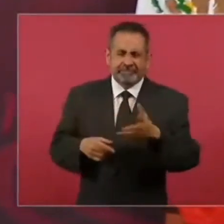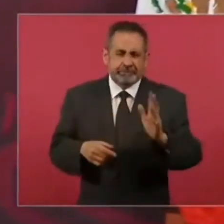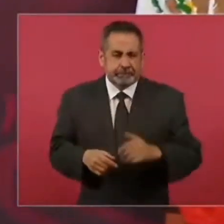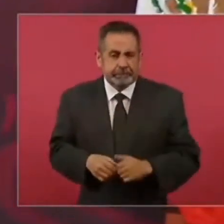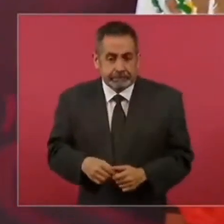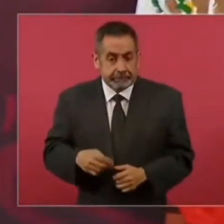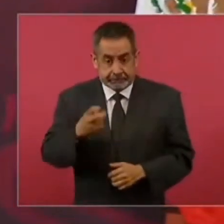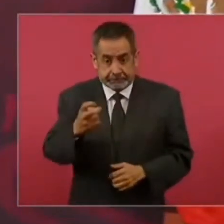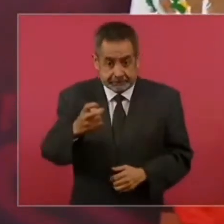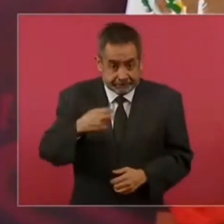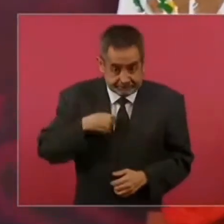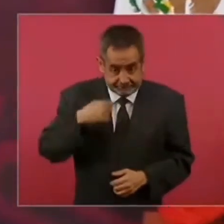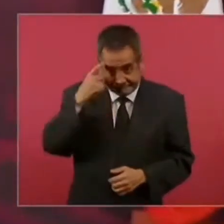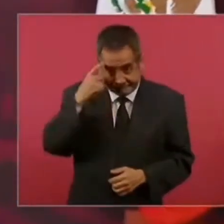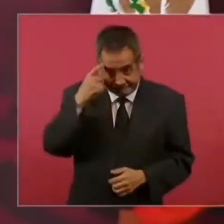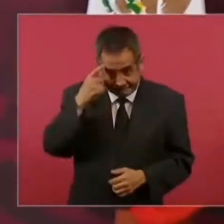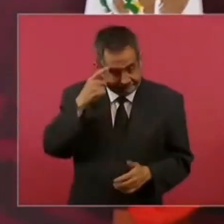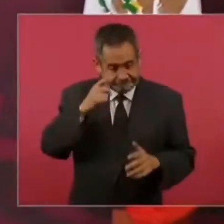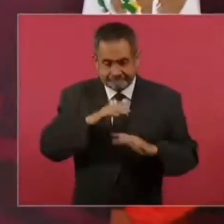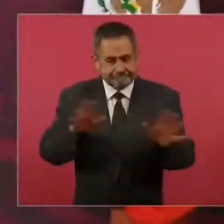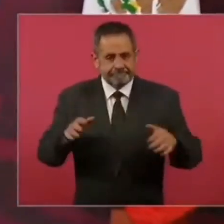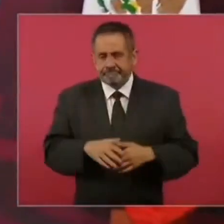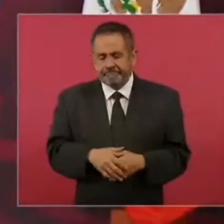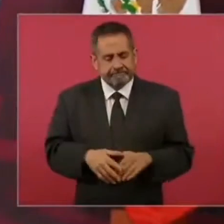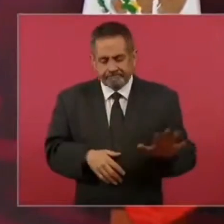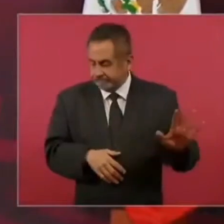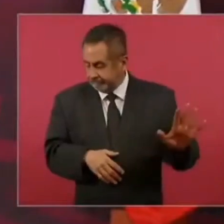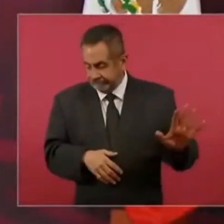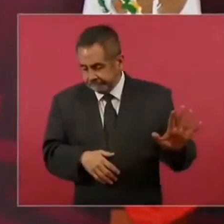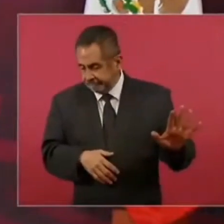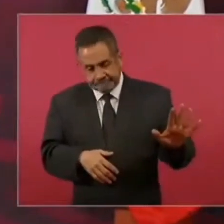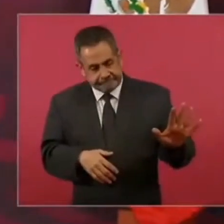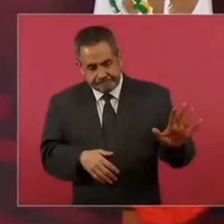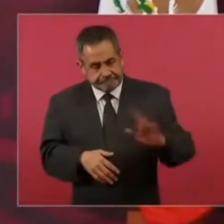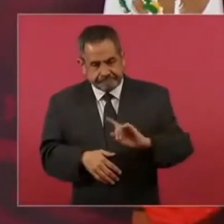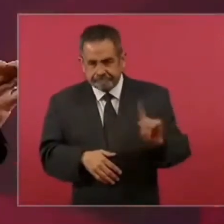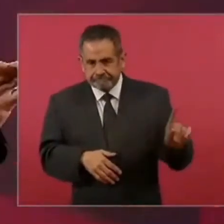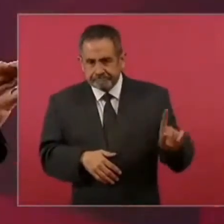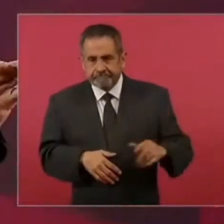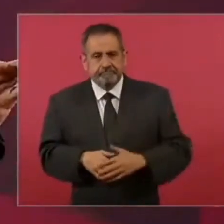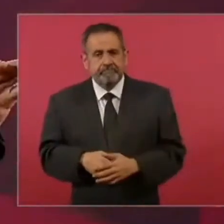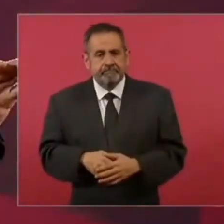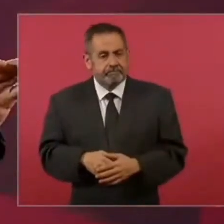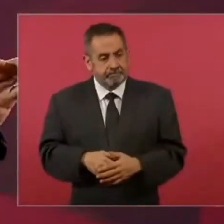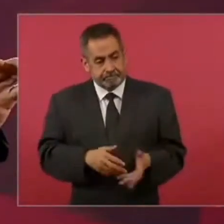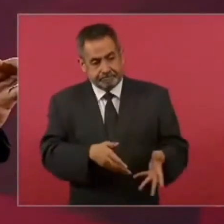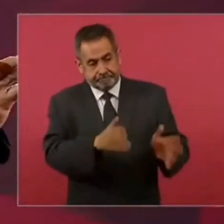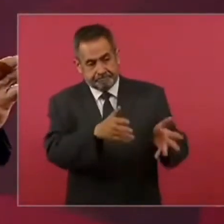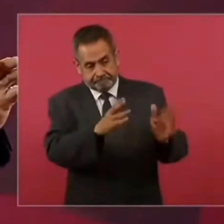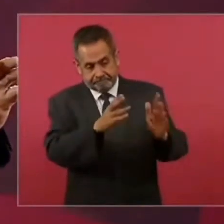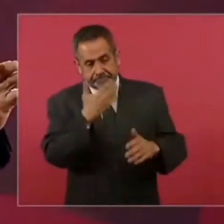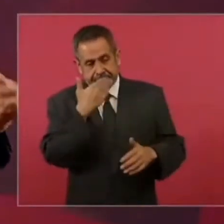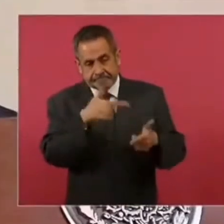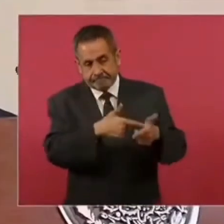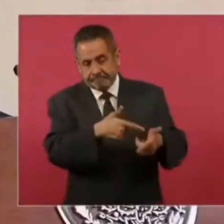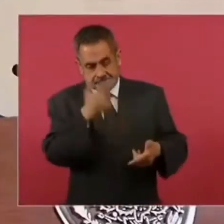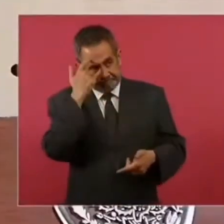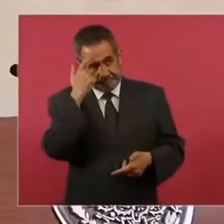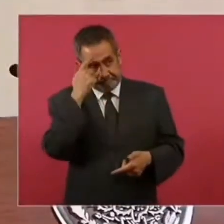Entonces, por eso, no, primo hermano, ahí la llevas.